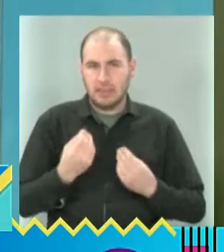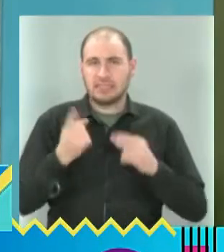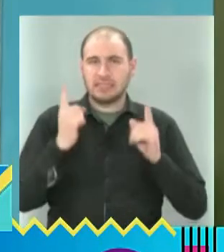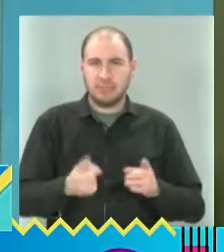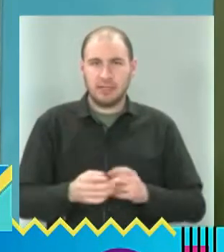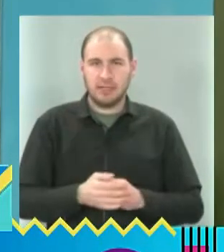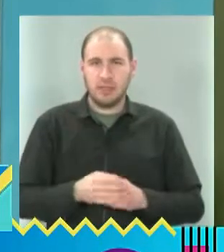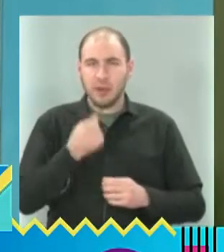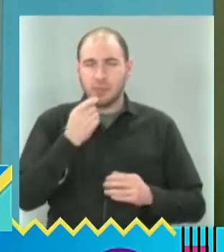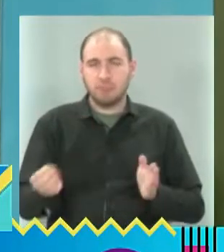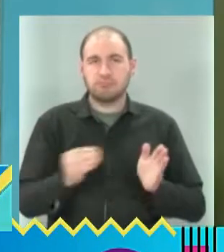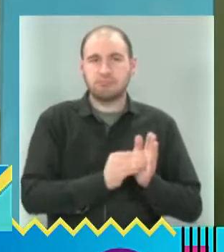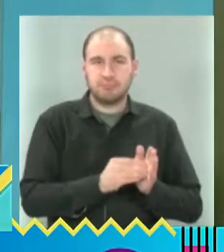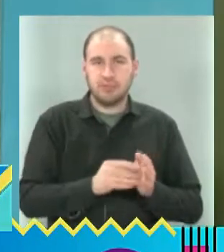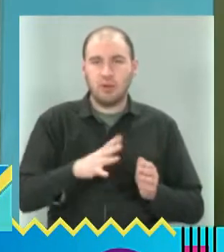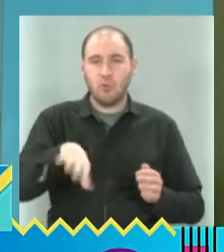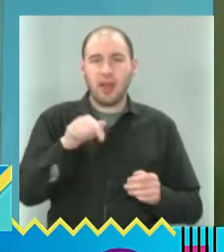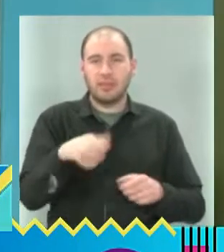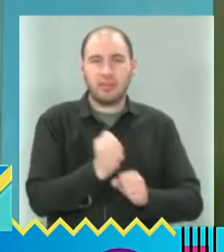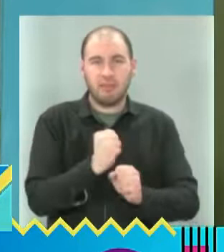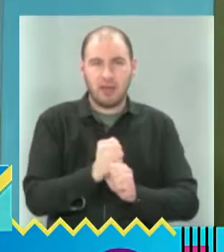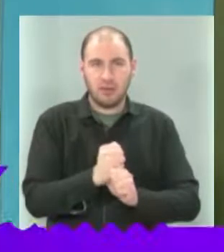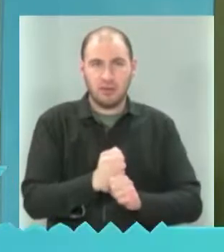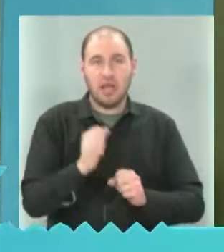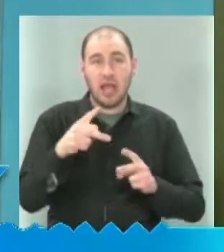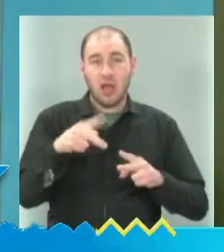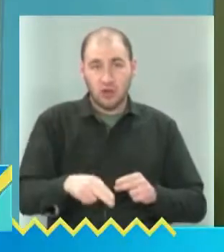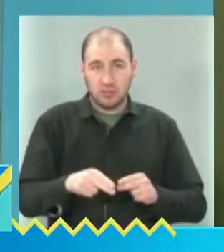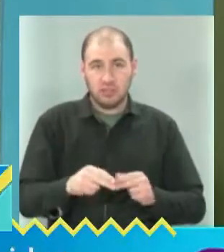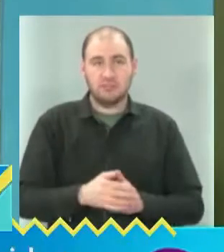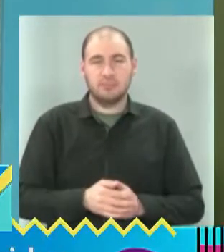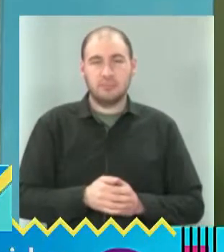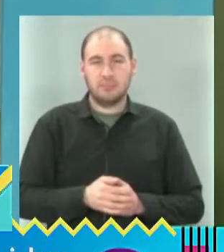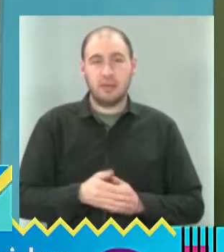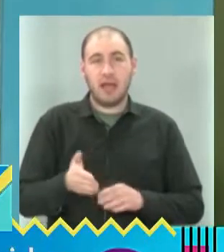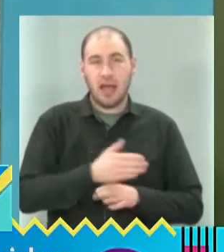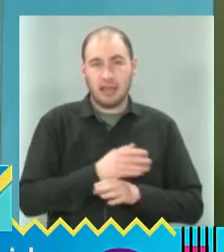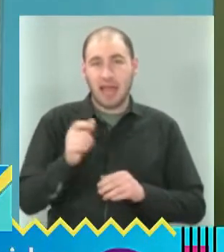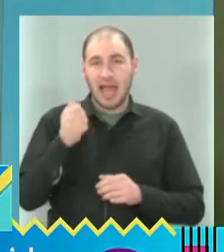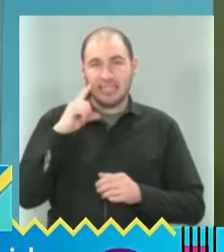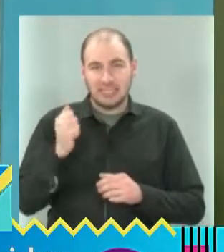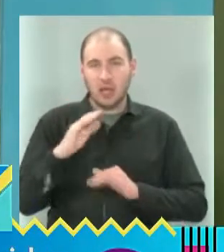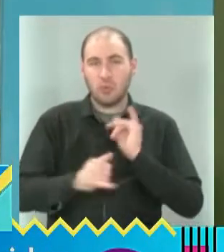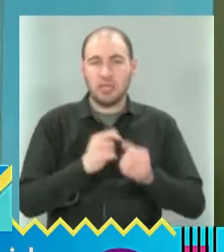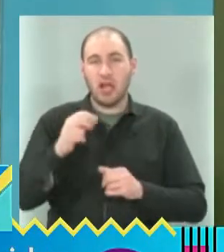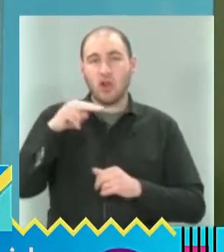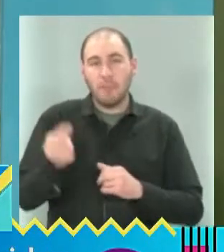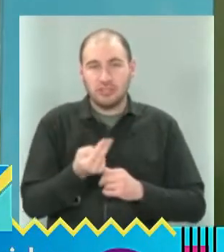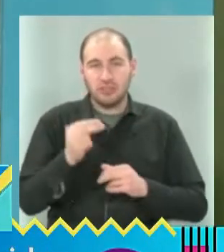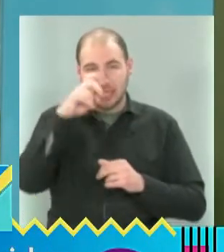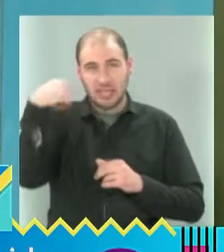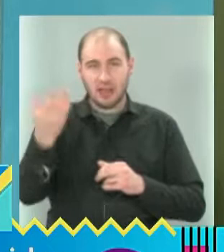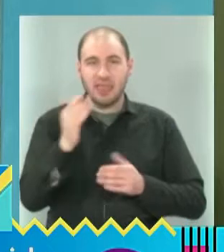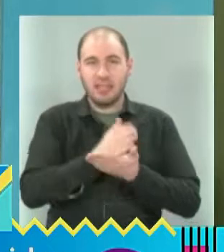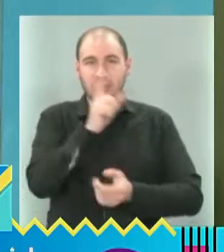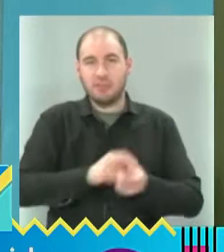pasa cuando hay que incorporarse en ese mercado laboral. Para irnos al corte quiero dar, recién Alicia nombraba la Convención Internacional sobre